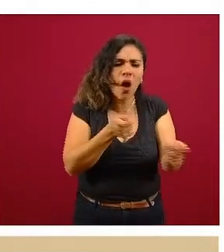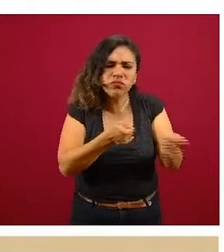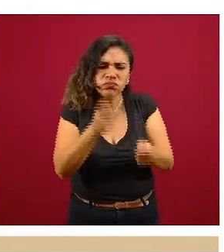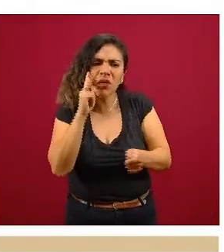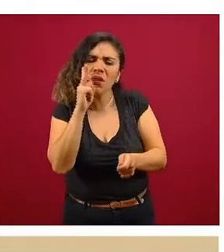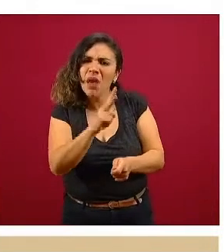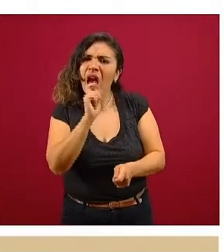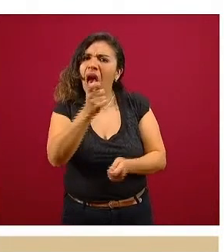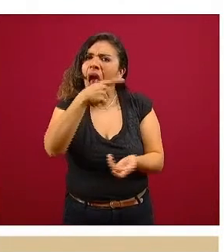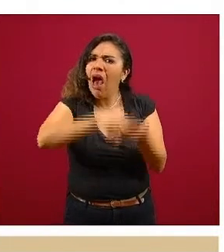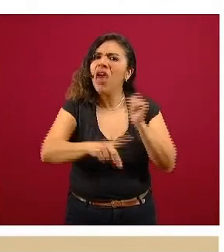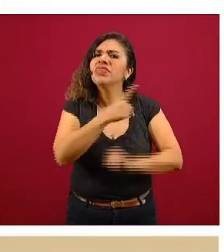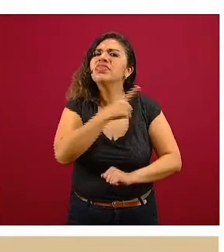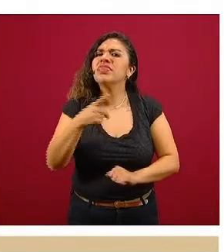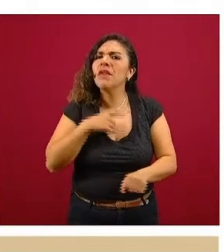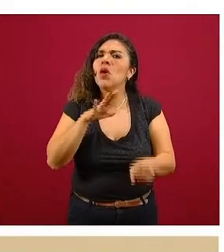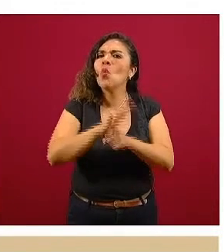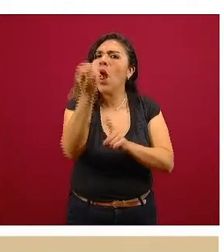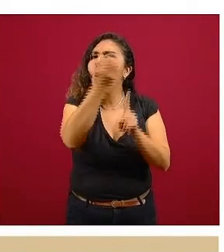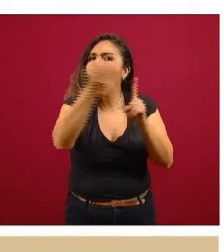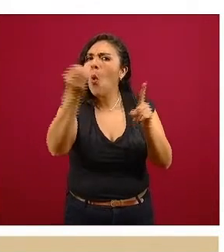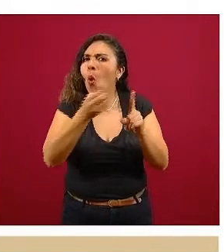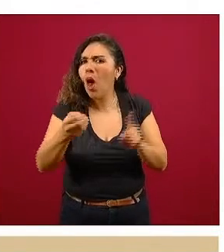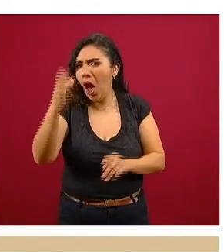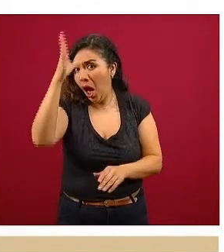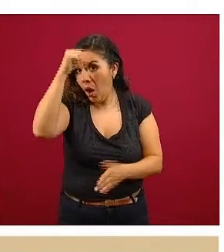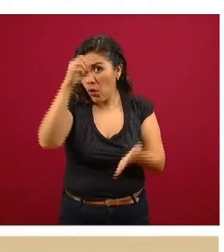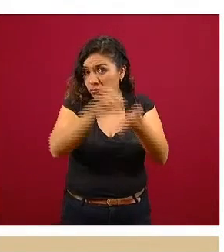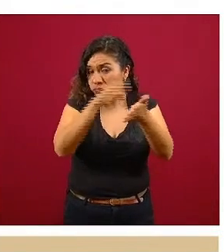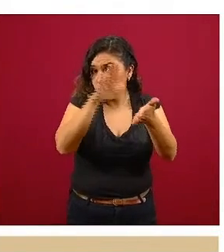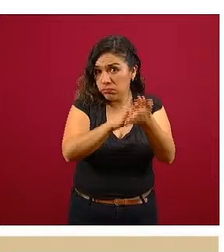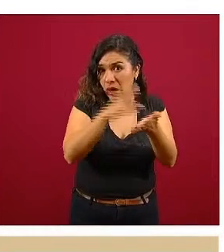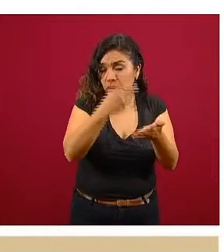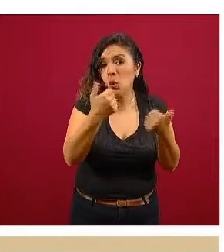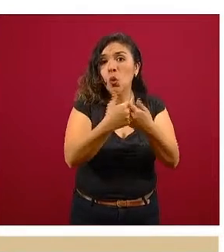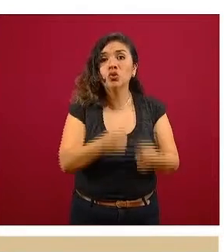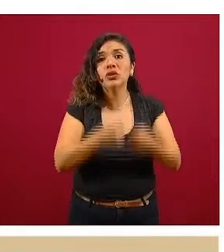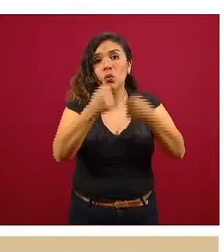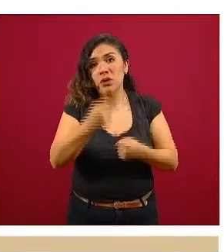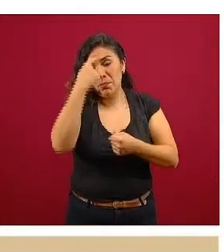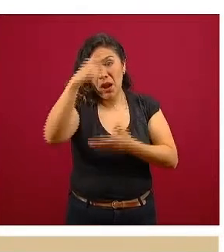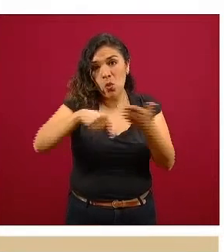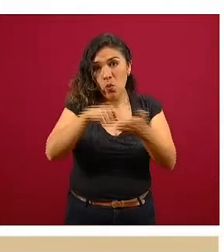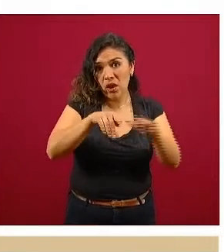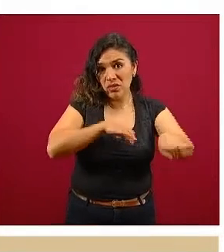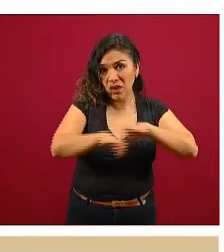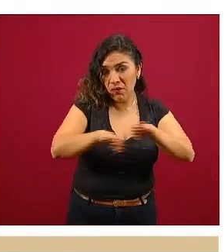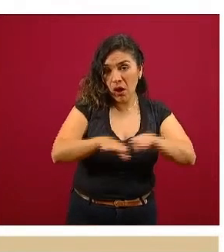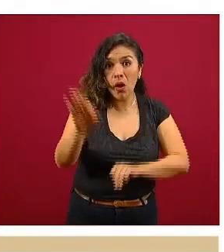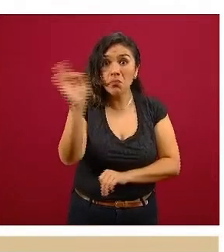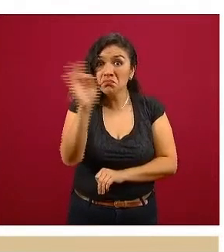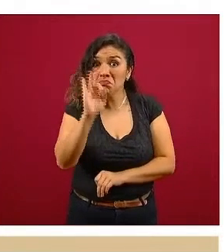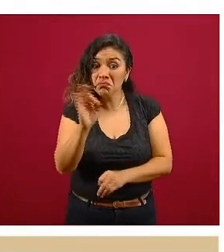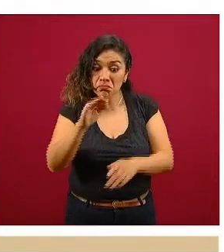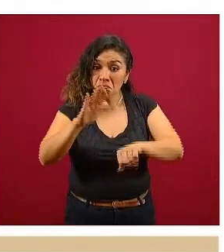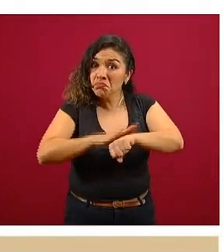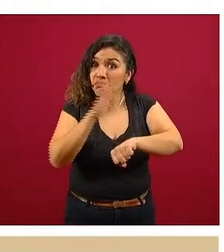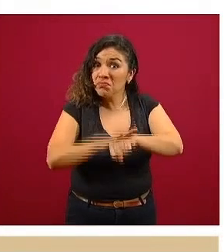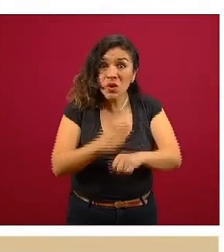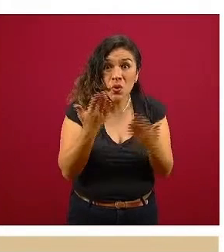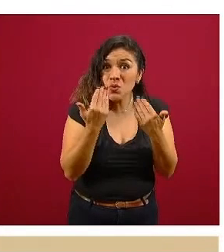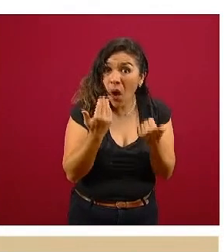lo que deben de tener en términos de los lineamientos de seguridad laboral en el trabajo. Si no